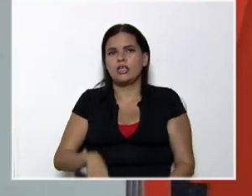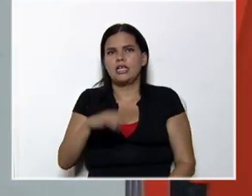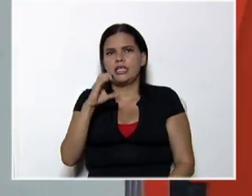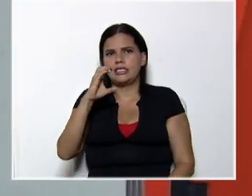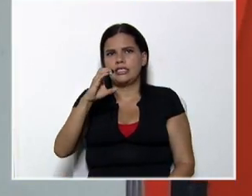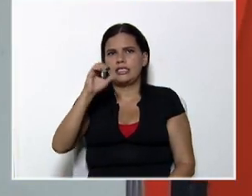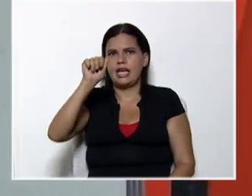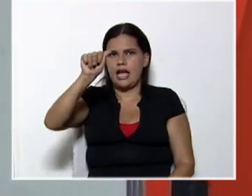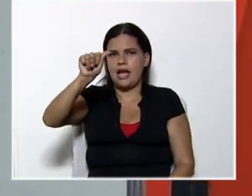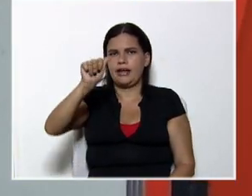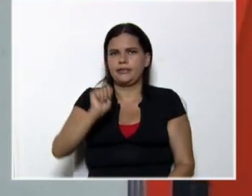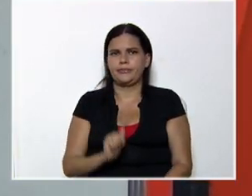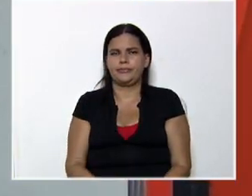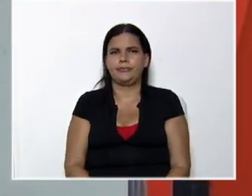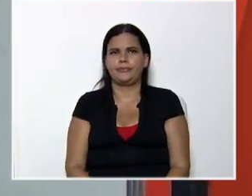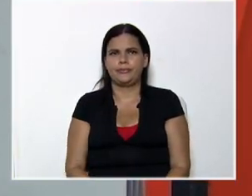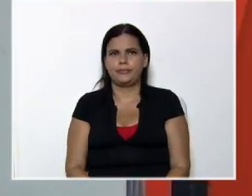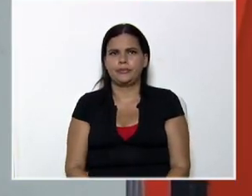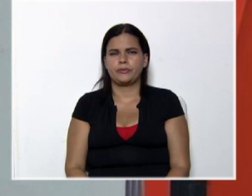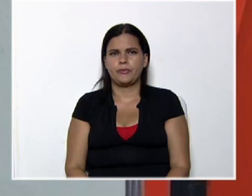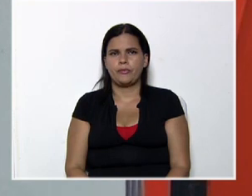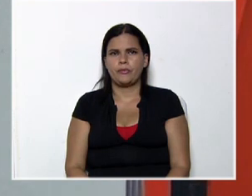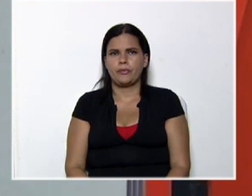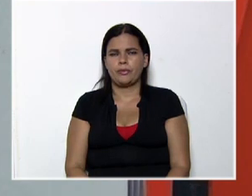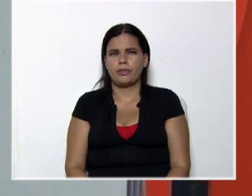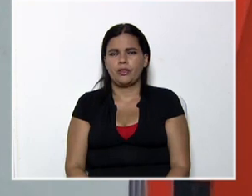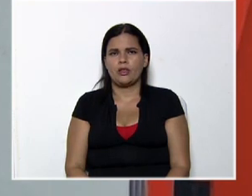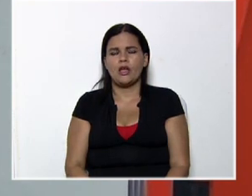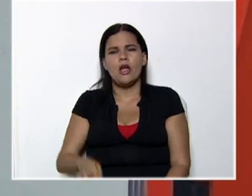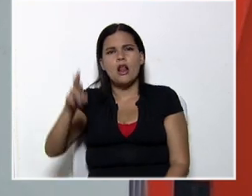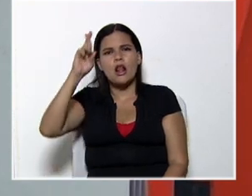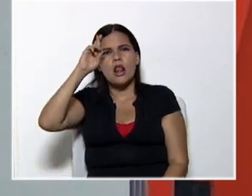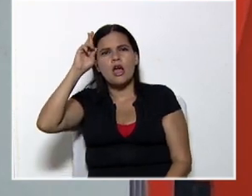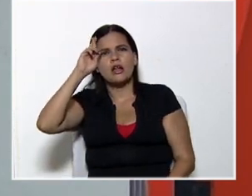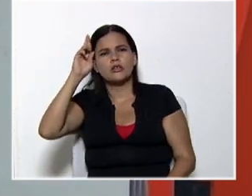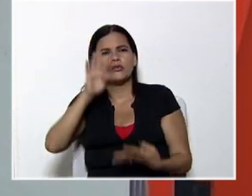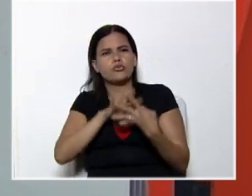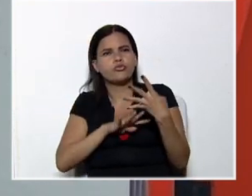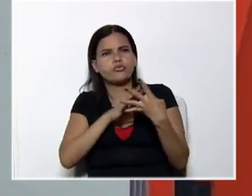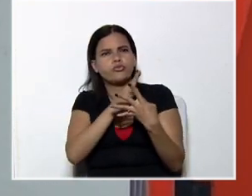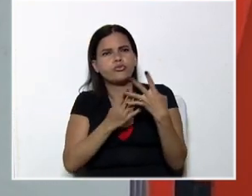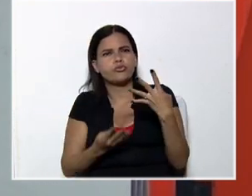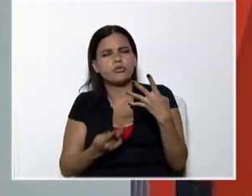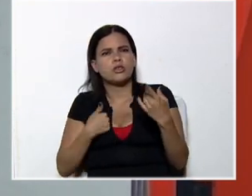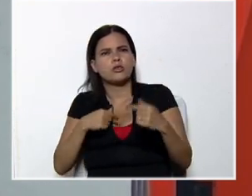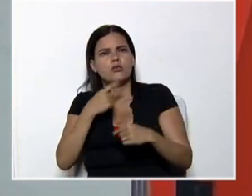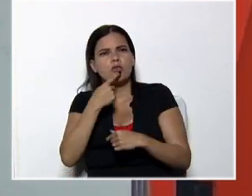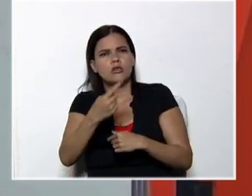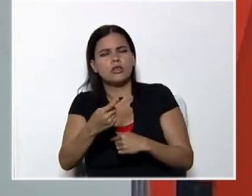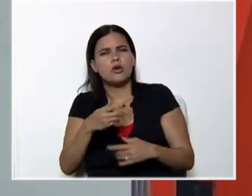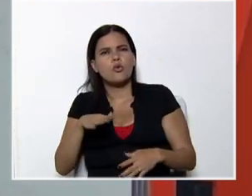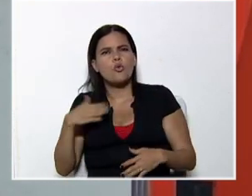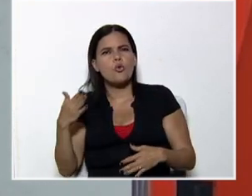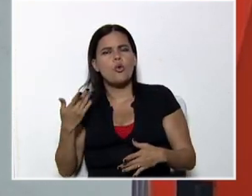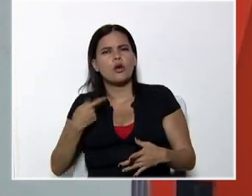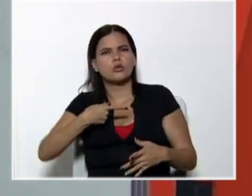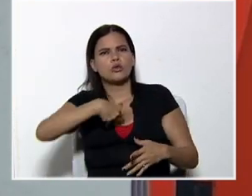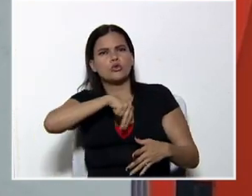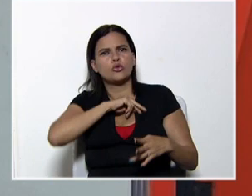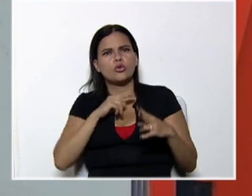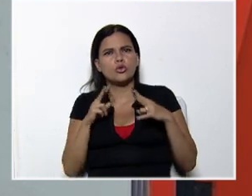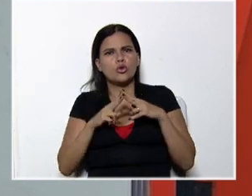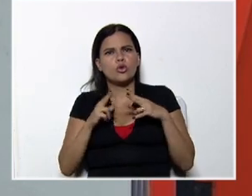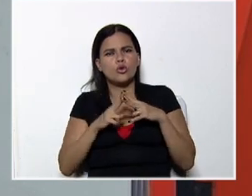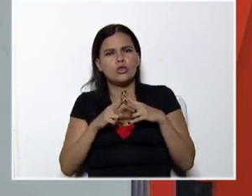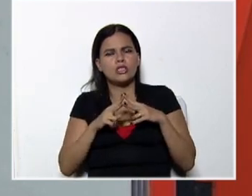adyacente. Fíjense, las razones trigonométricas nos sirven cuando nosotros conocemos